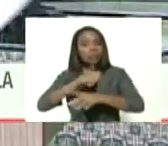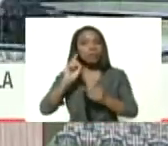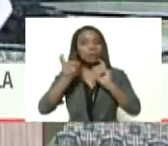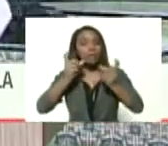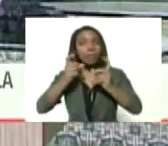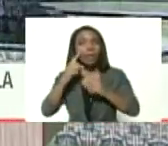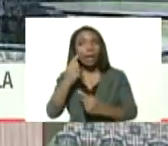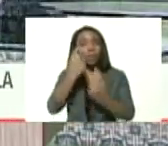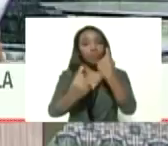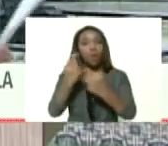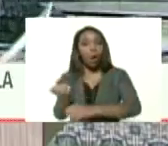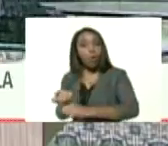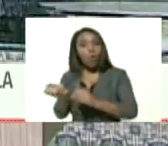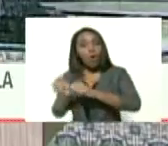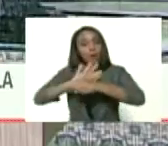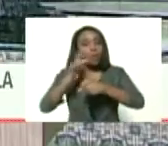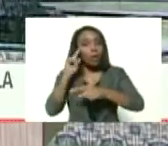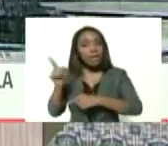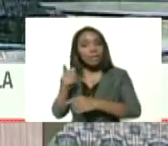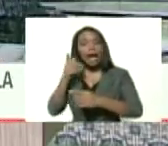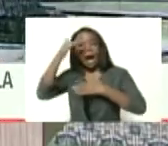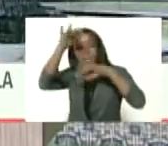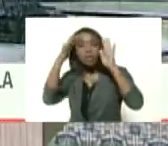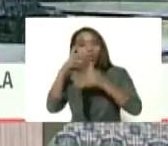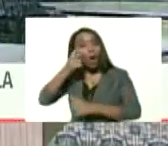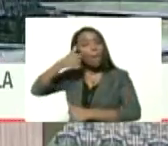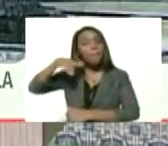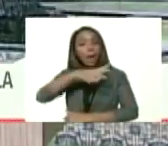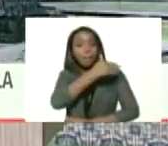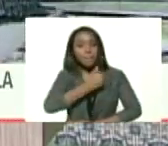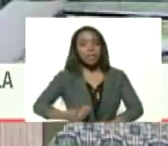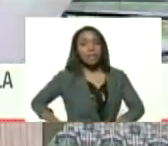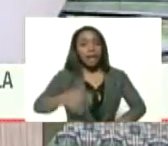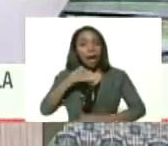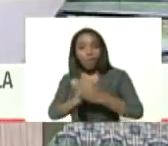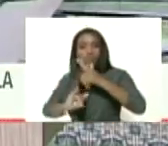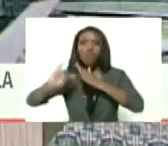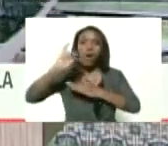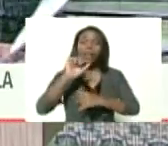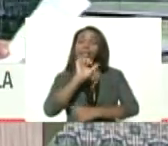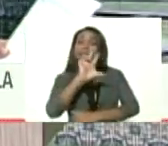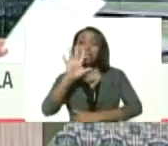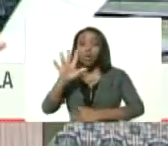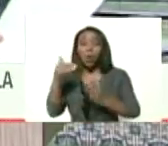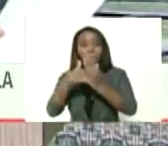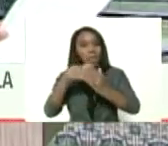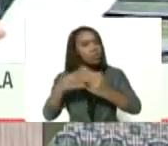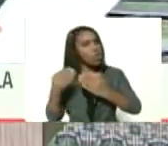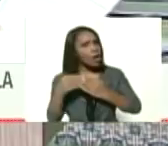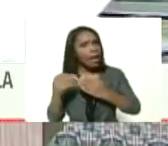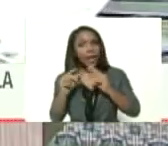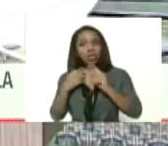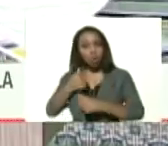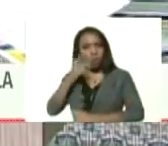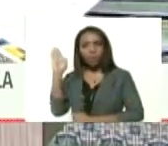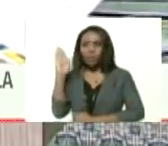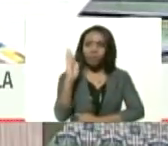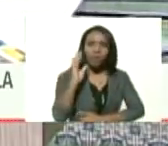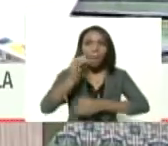en el caso del coronavirus, el costo de atención por paciente asciende a $35,000. Bueno, les venía